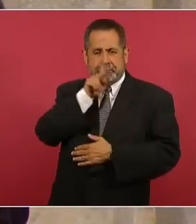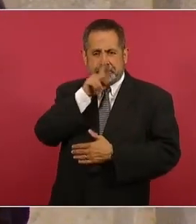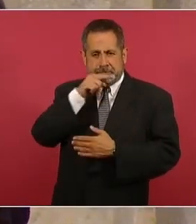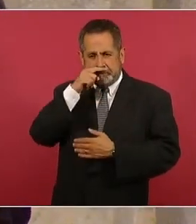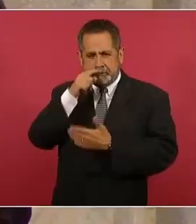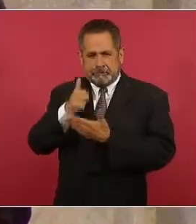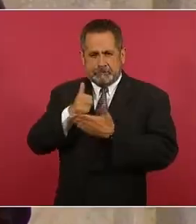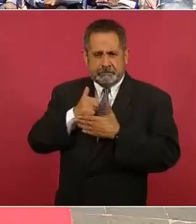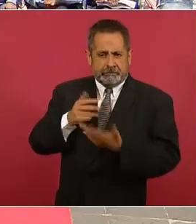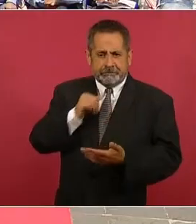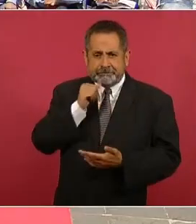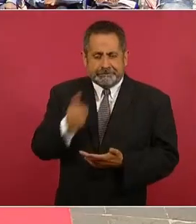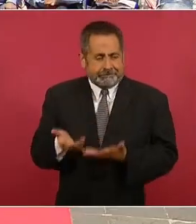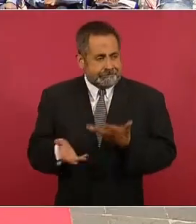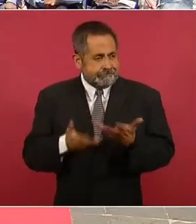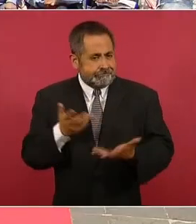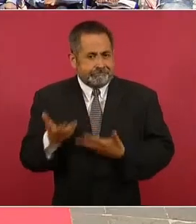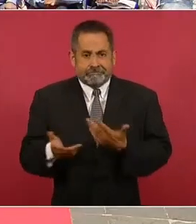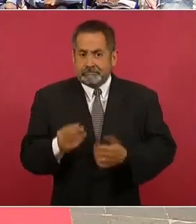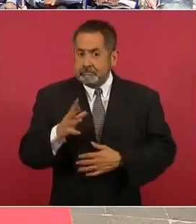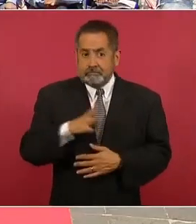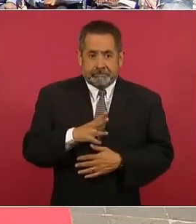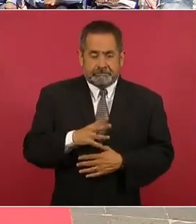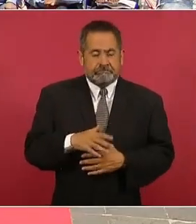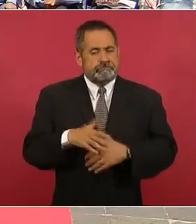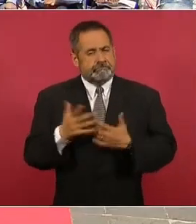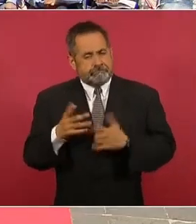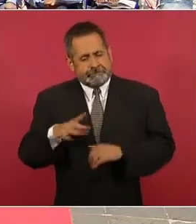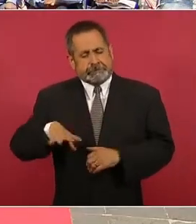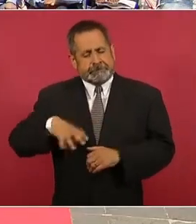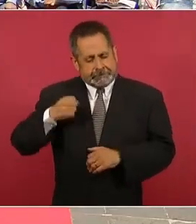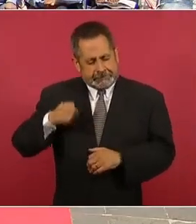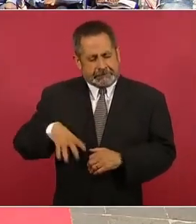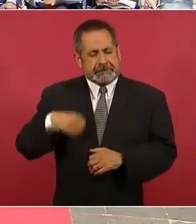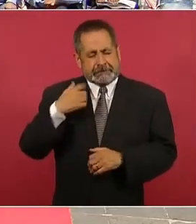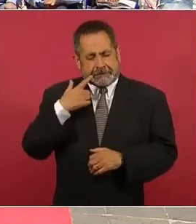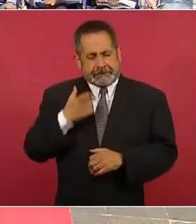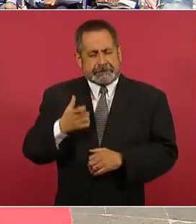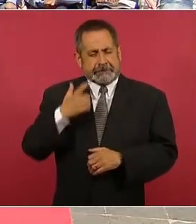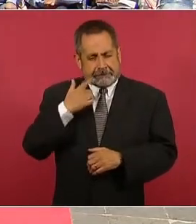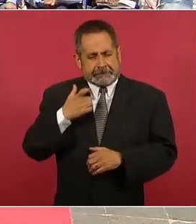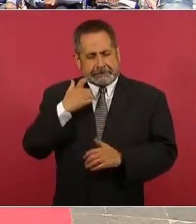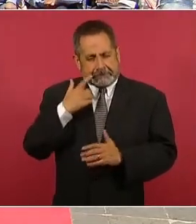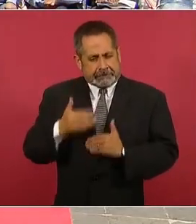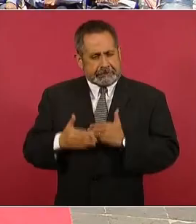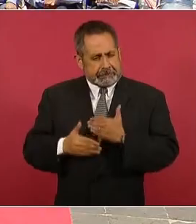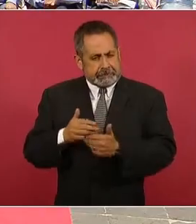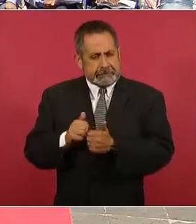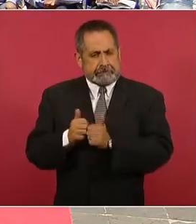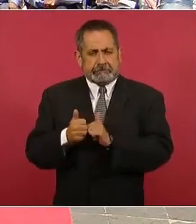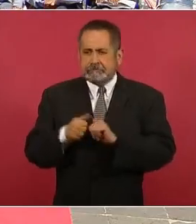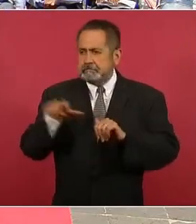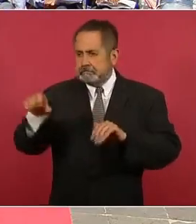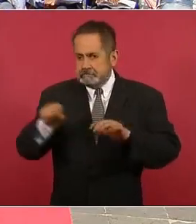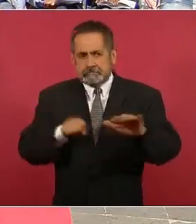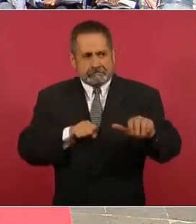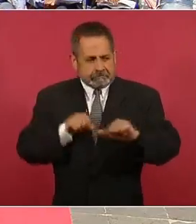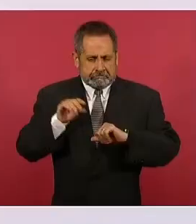eso lo logramos, todo eso se